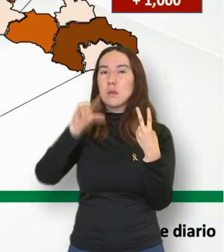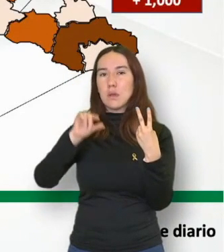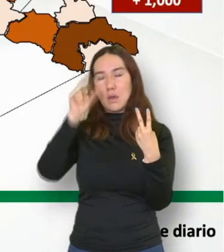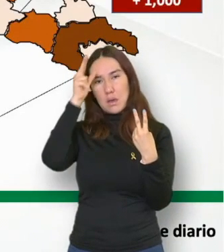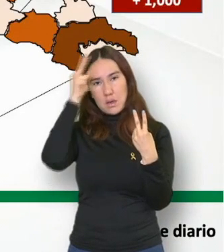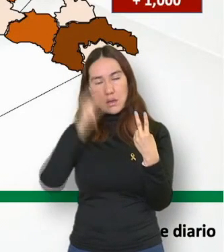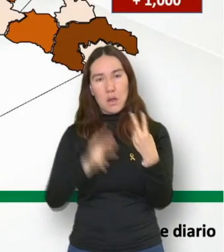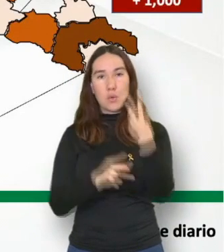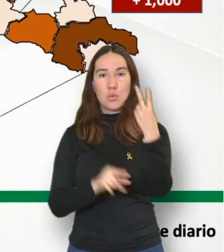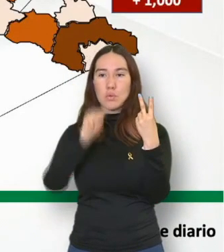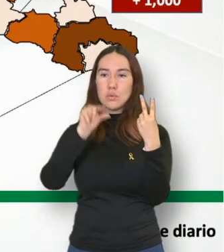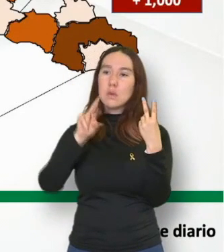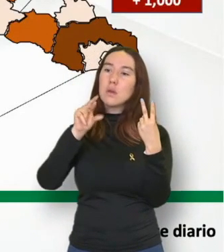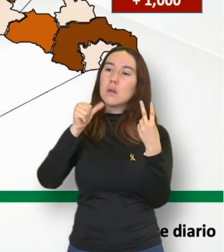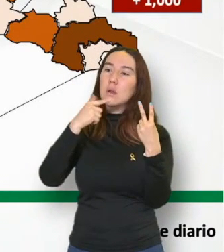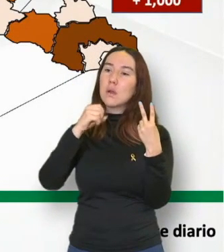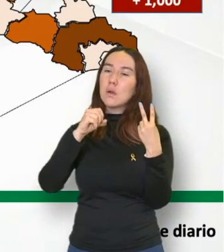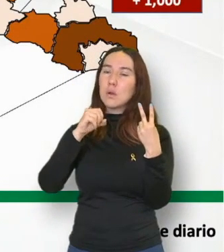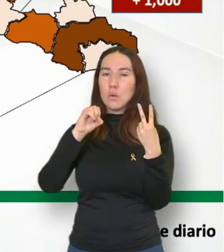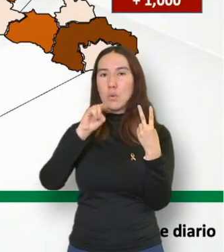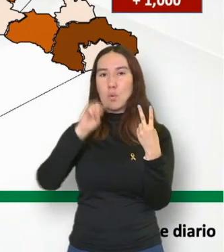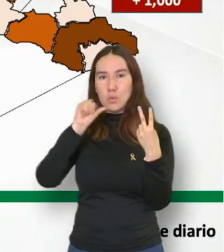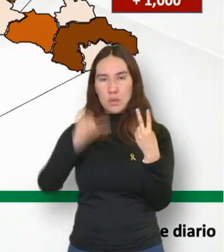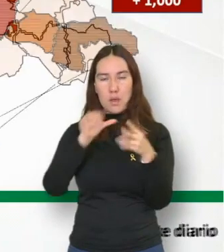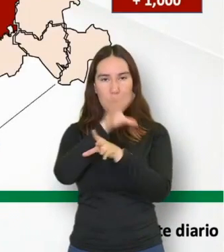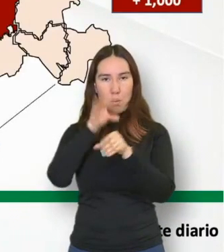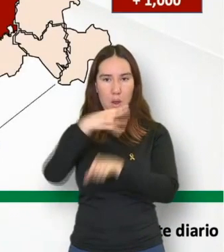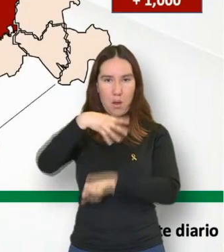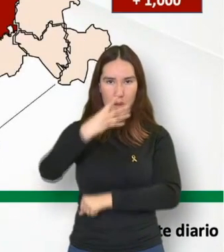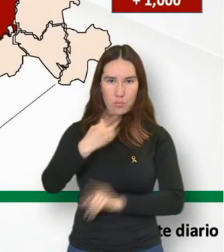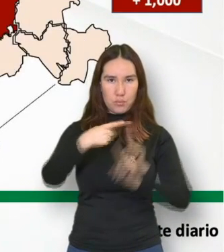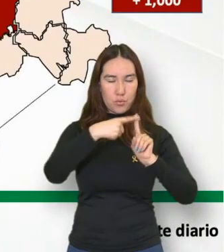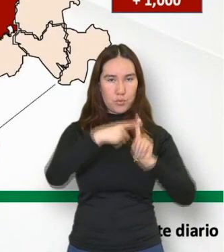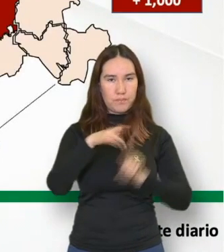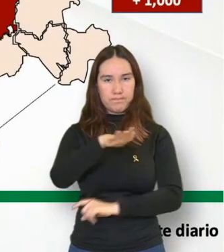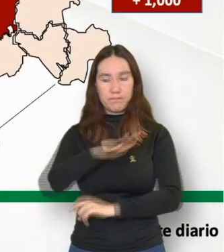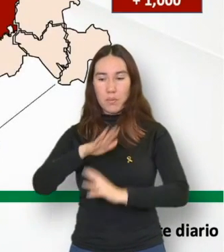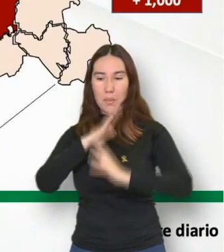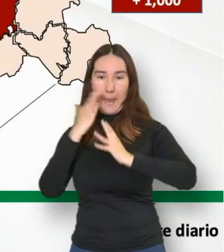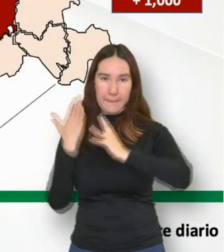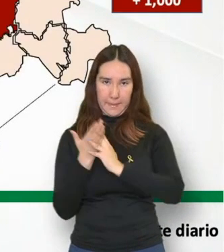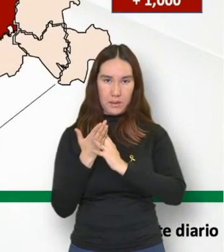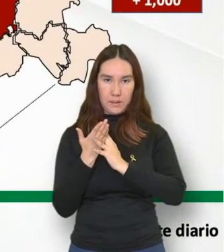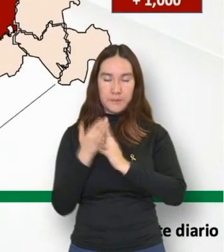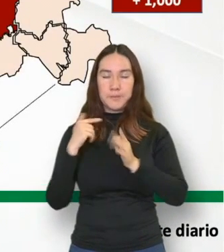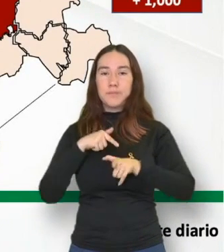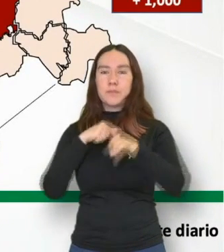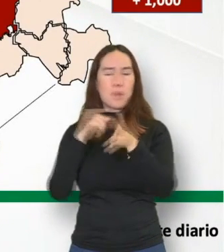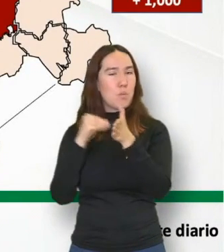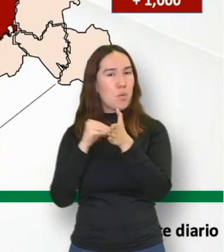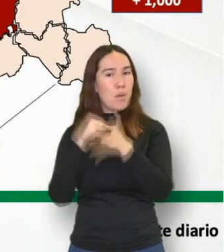de 14 casos los que se están incrementando en la zona media donde también estamos continuando con una transmisión